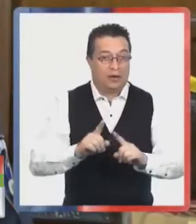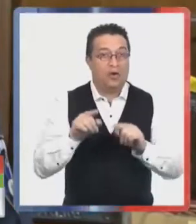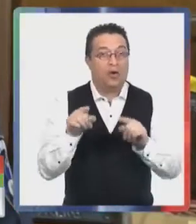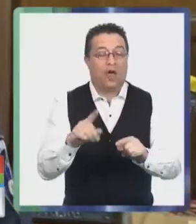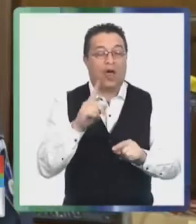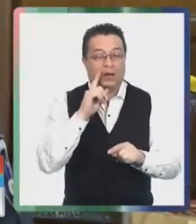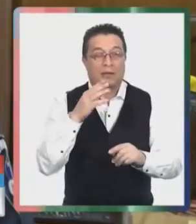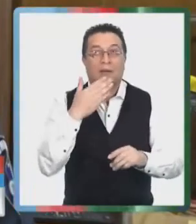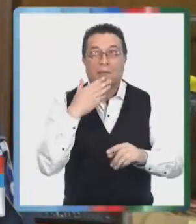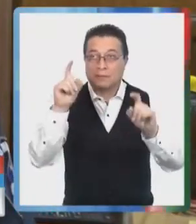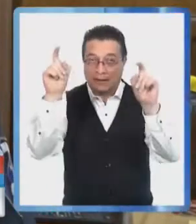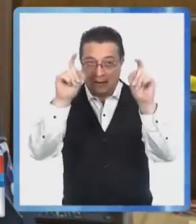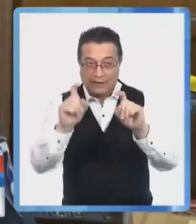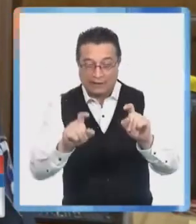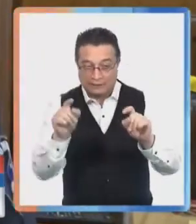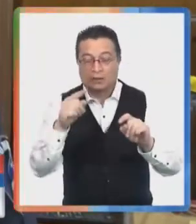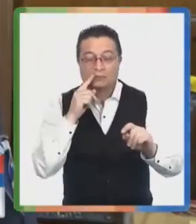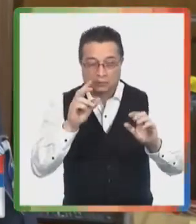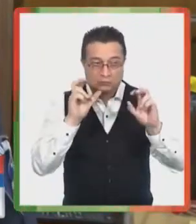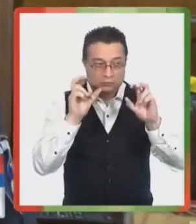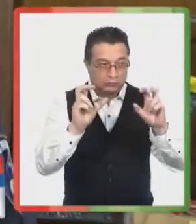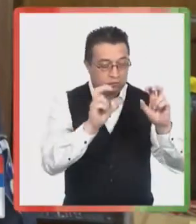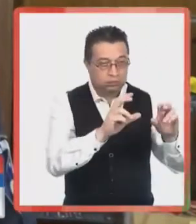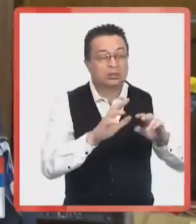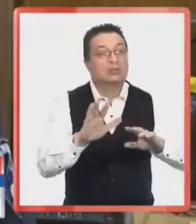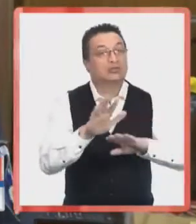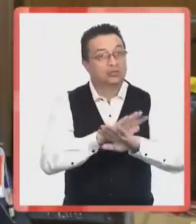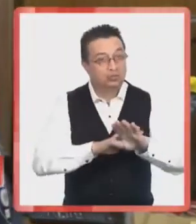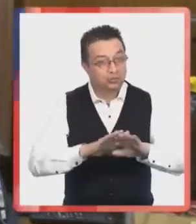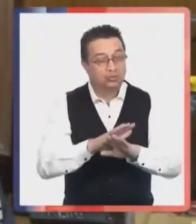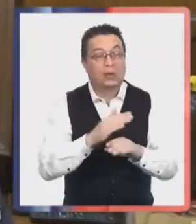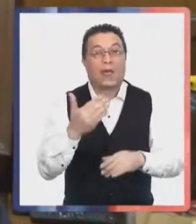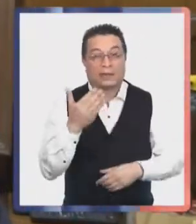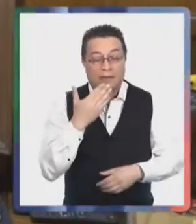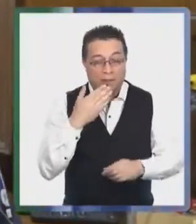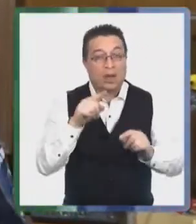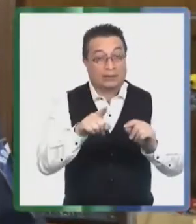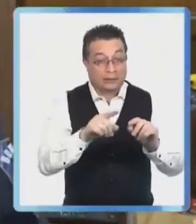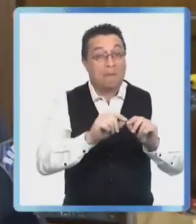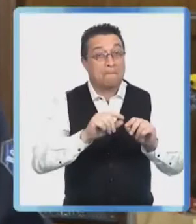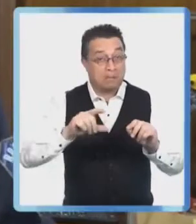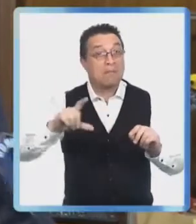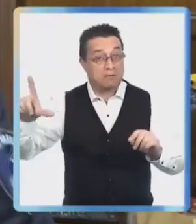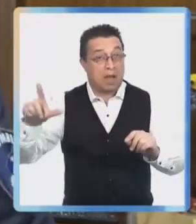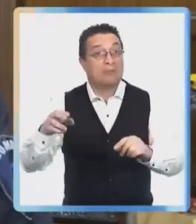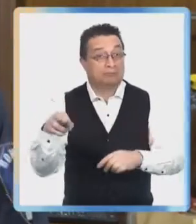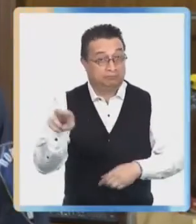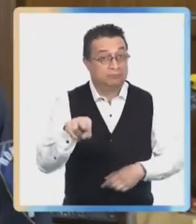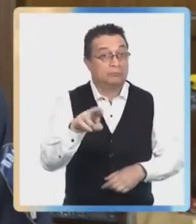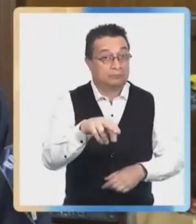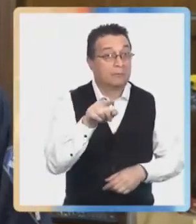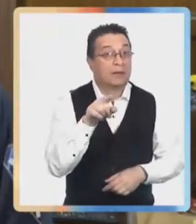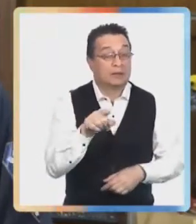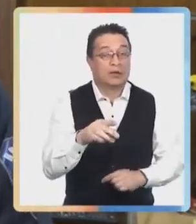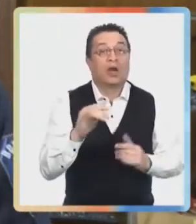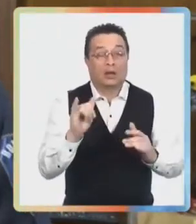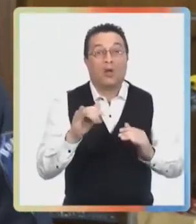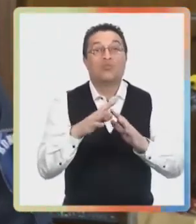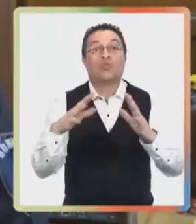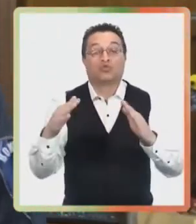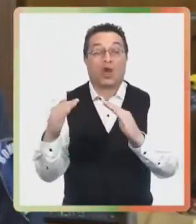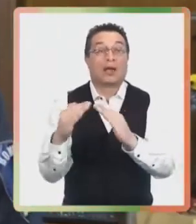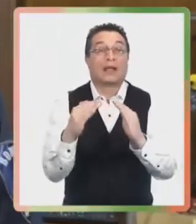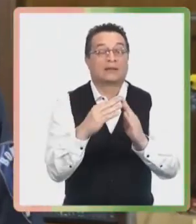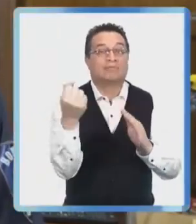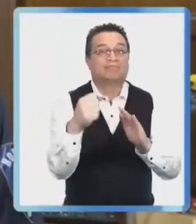causa importante es el recalentamiento de las líneas eléctricas, que es un hecho que se está ocurriendo, eso está aumentando de frecuencia. Hoy día